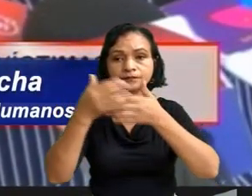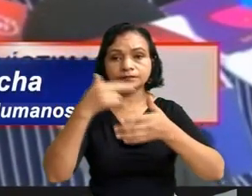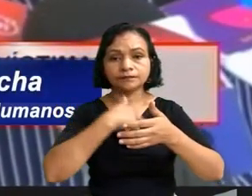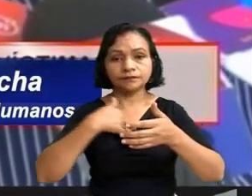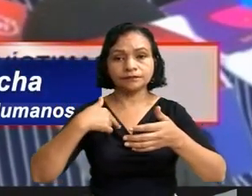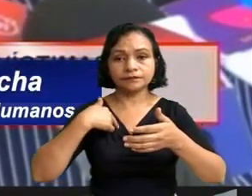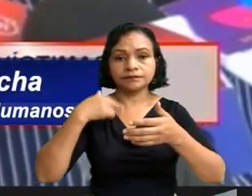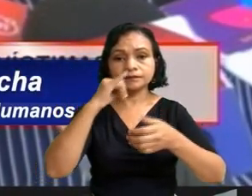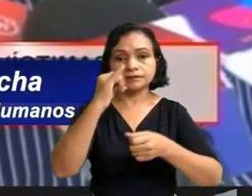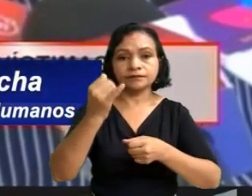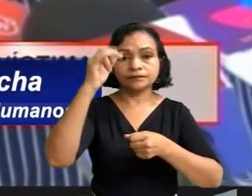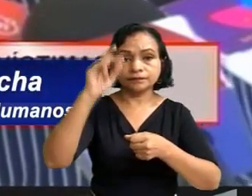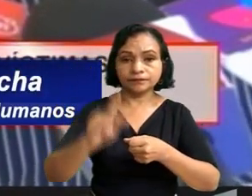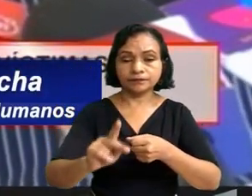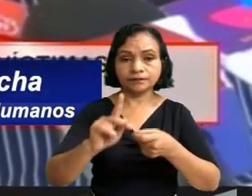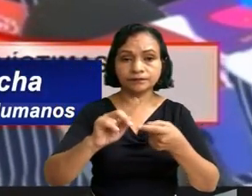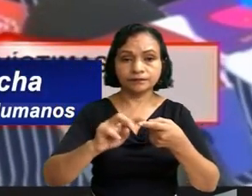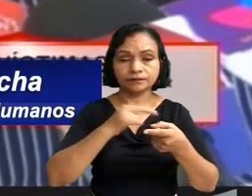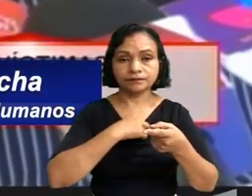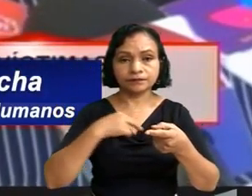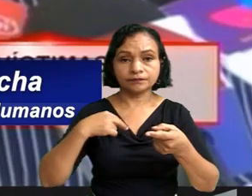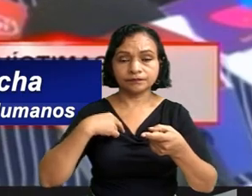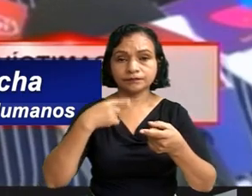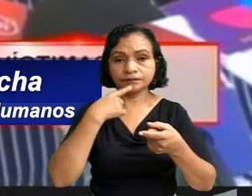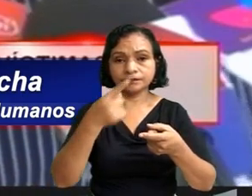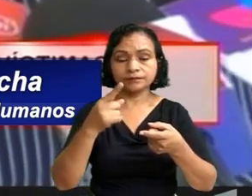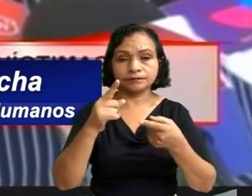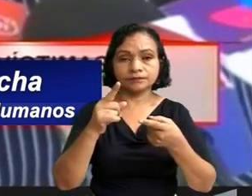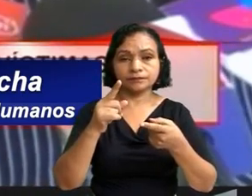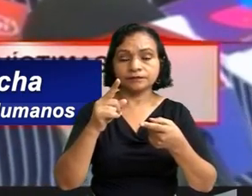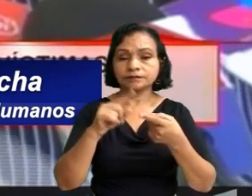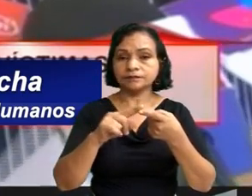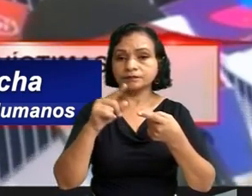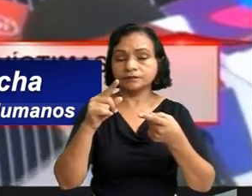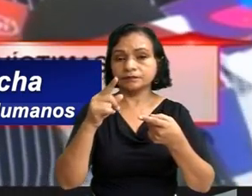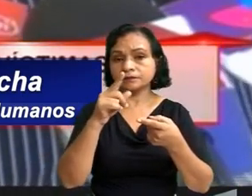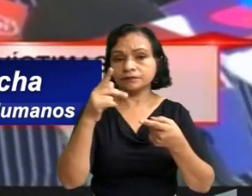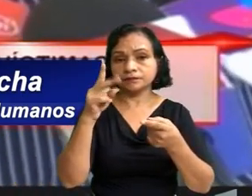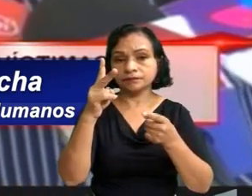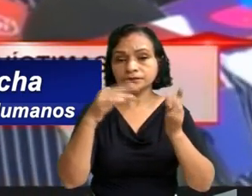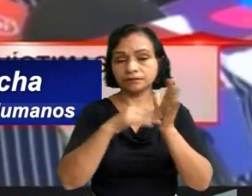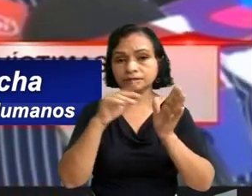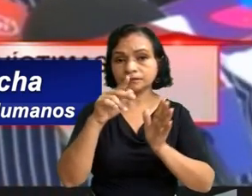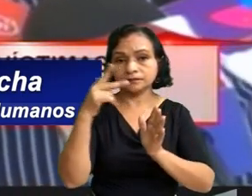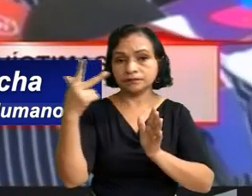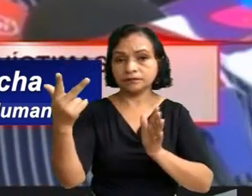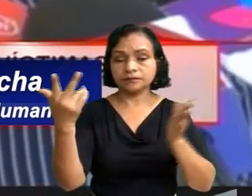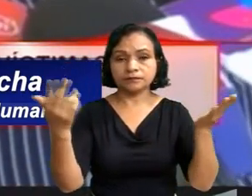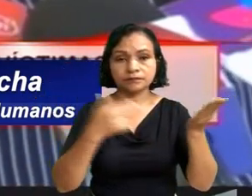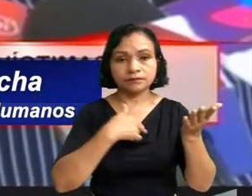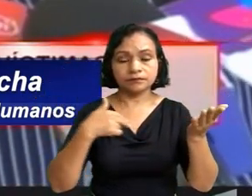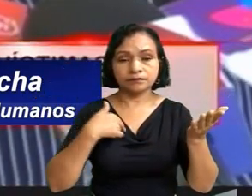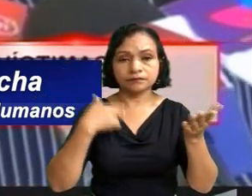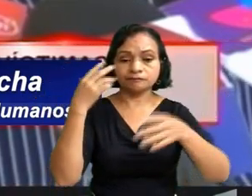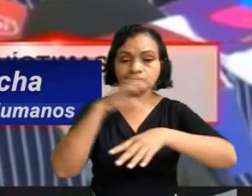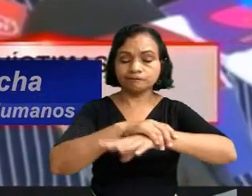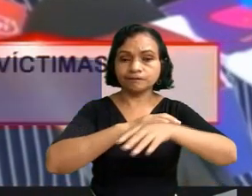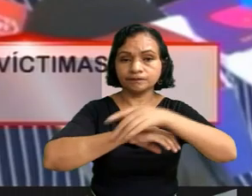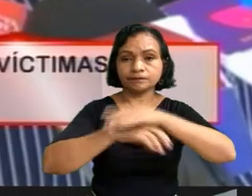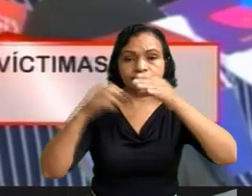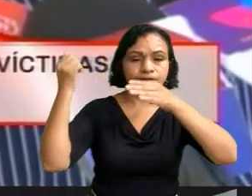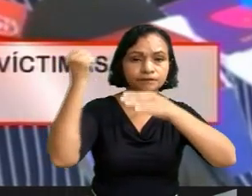extranjero y no teme desde el día 29 de junio del 2018 fue torturado asesinado